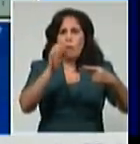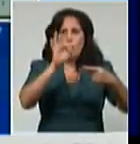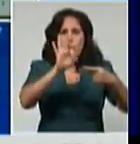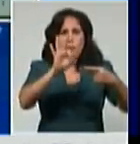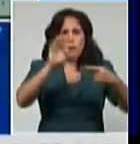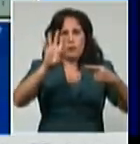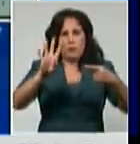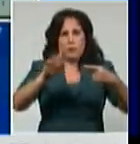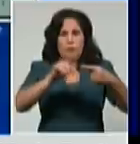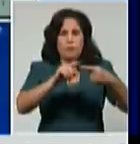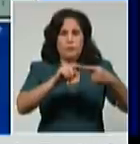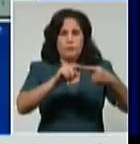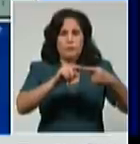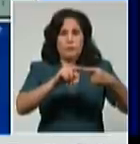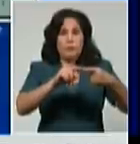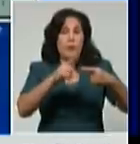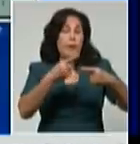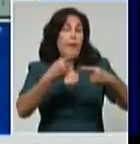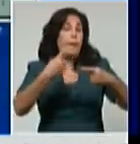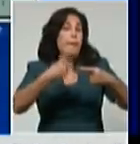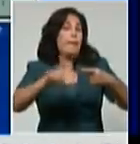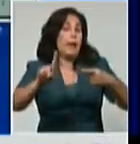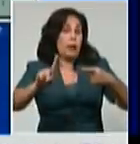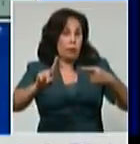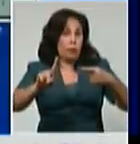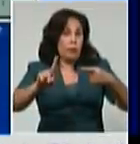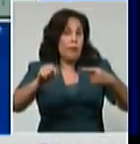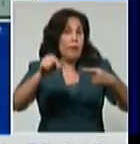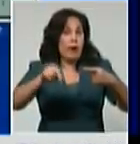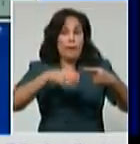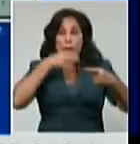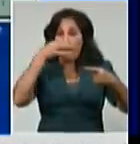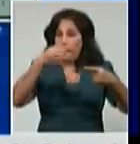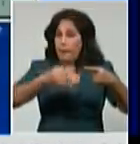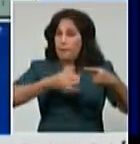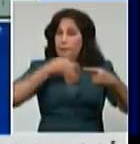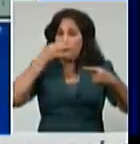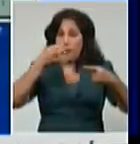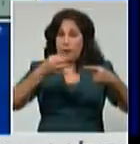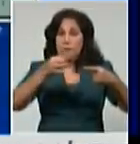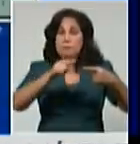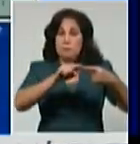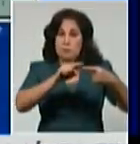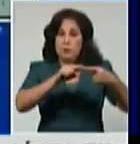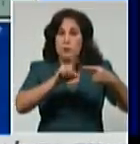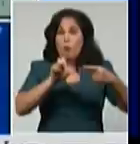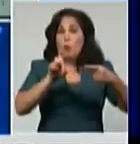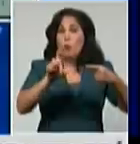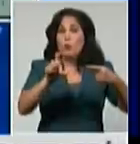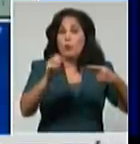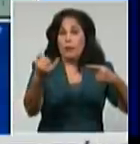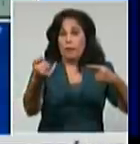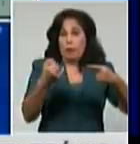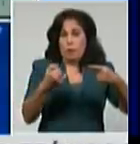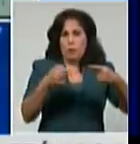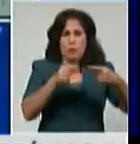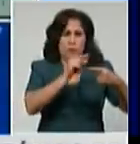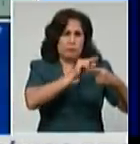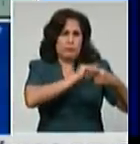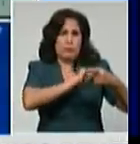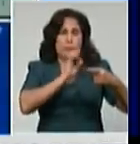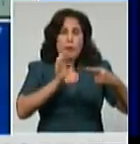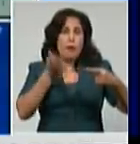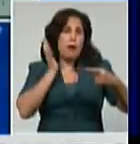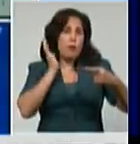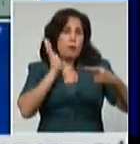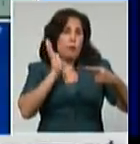35,84. No obstante, hay que decir que el último parte que dimos en la conferencia